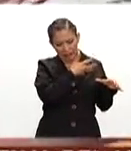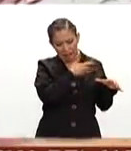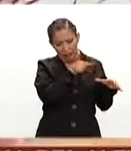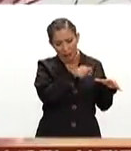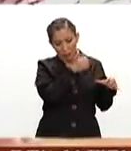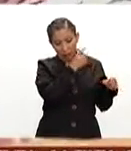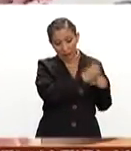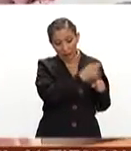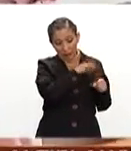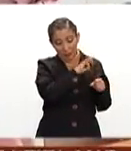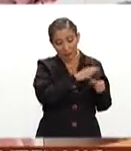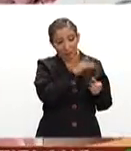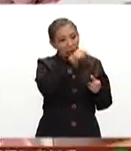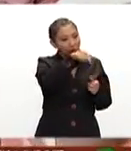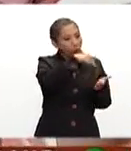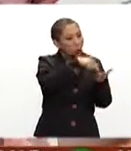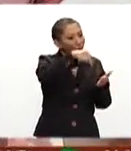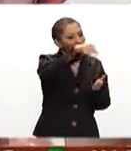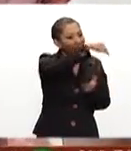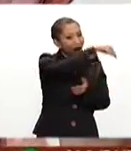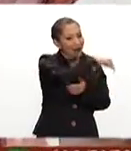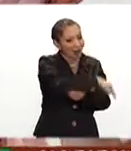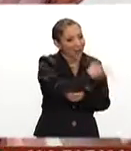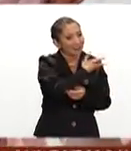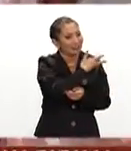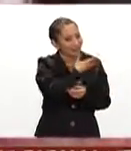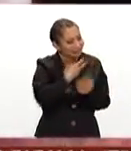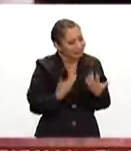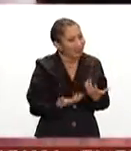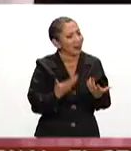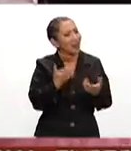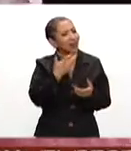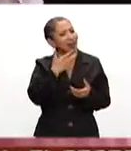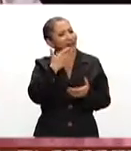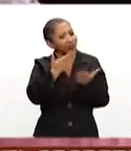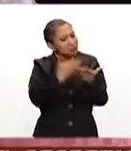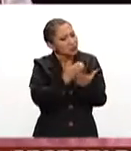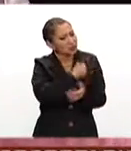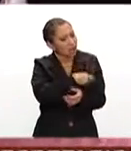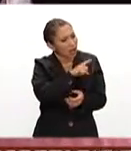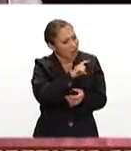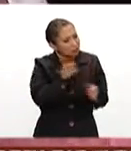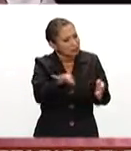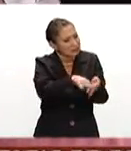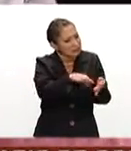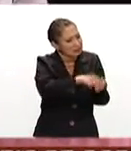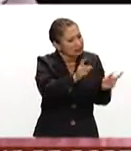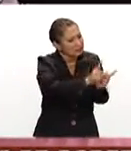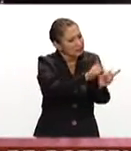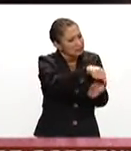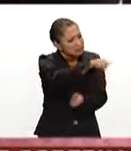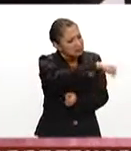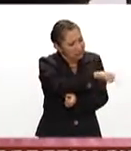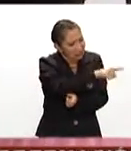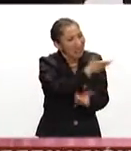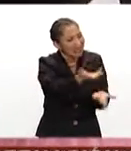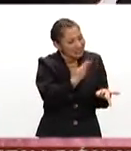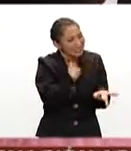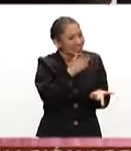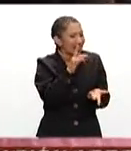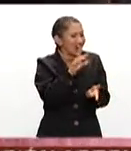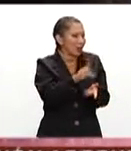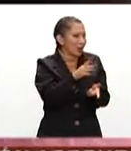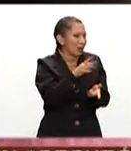las oportunidades de estar en el medio urbano, que tienen los servicios de salud cerca o relativamente cerca a